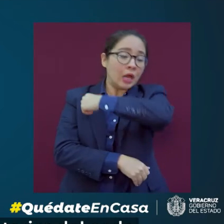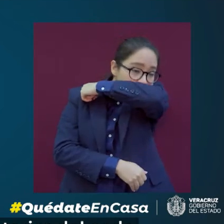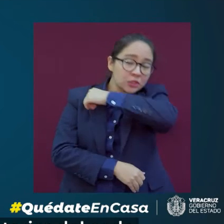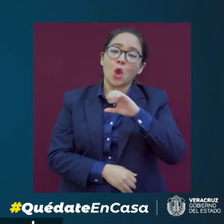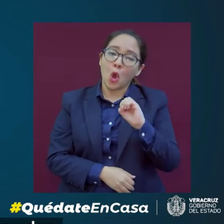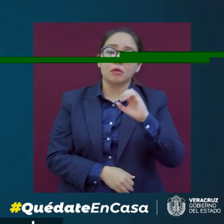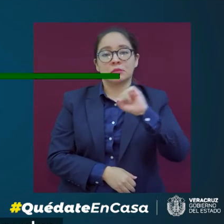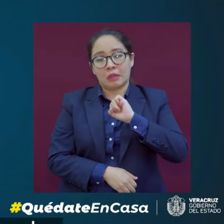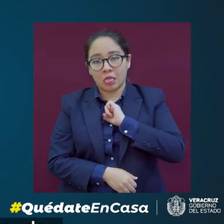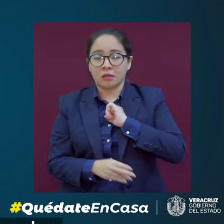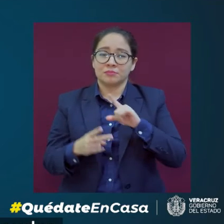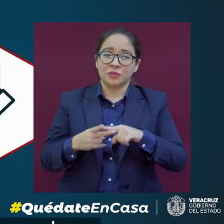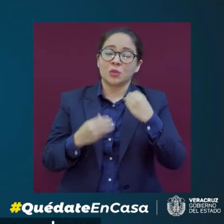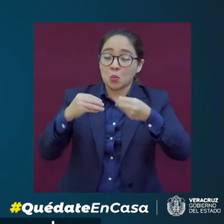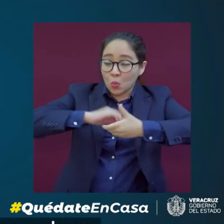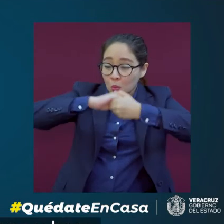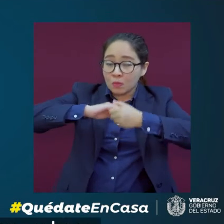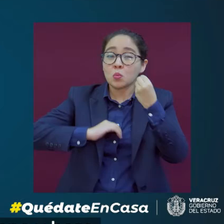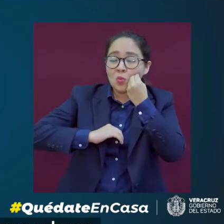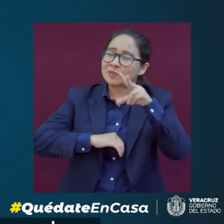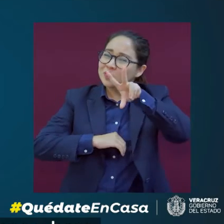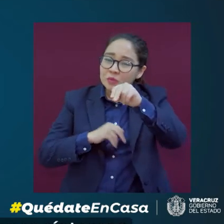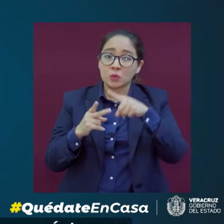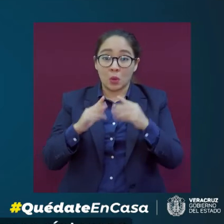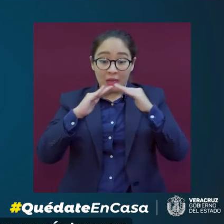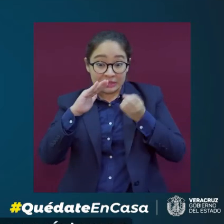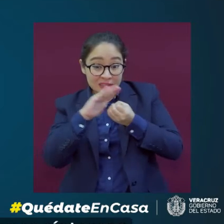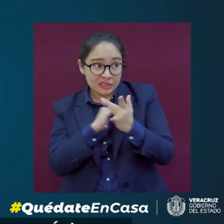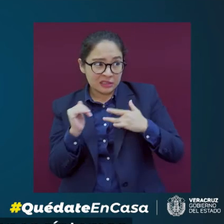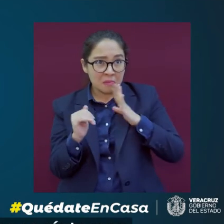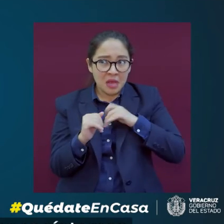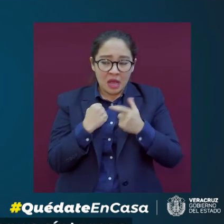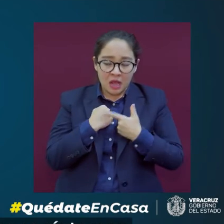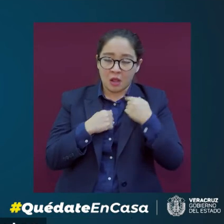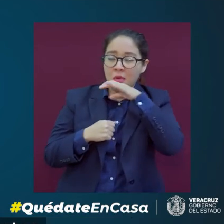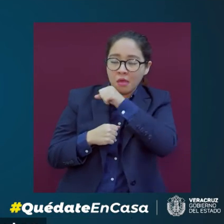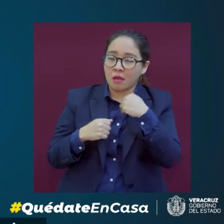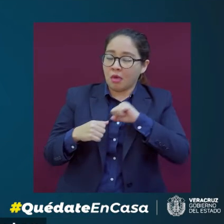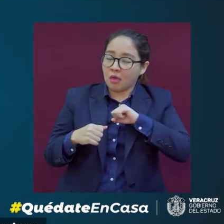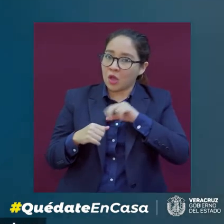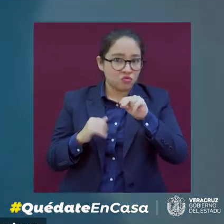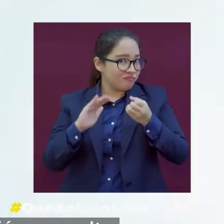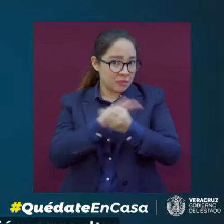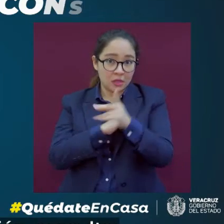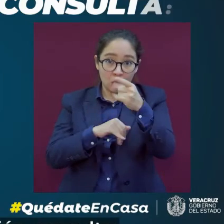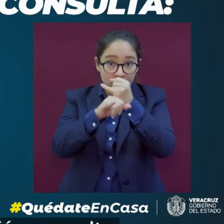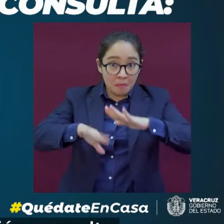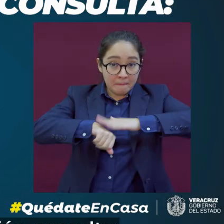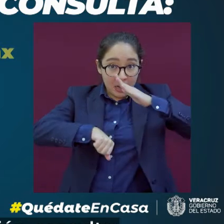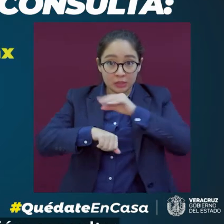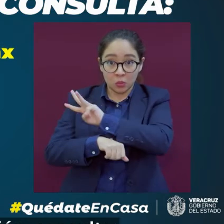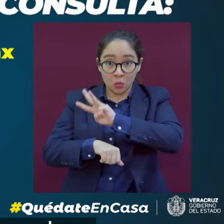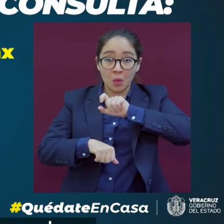el interior del codo al toser o estornudar. Evita saludos de mano y beso. Evita salir de casa si tienes síntomas, como fiebre y dos. Para mayor